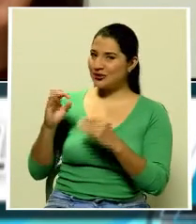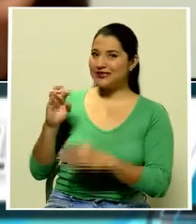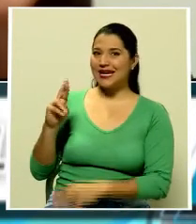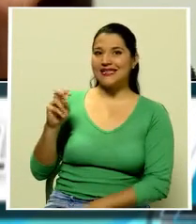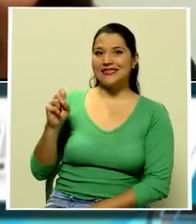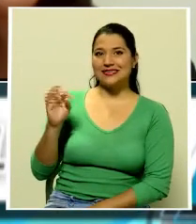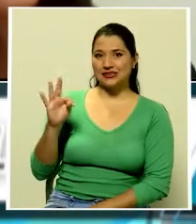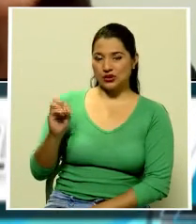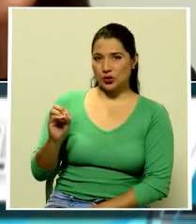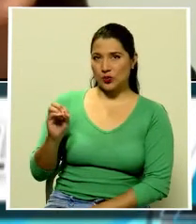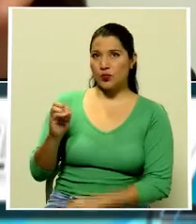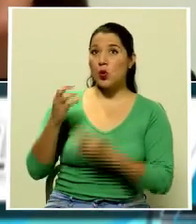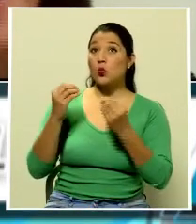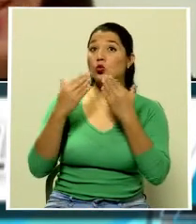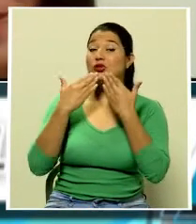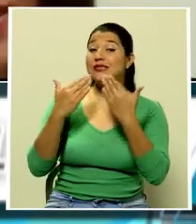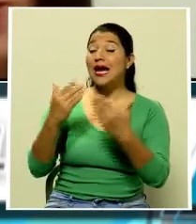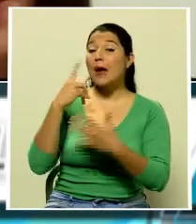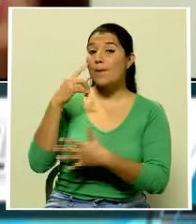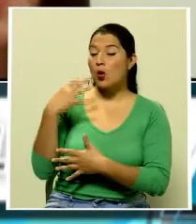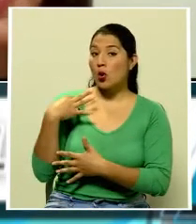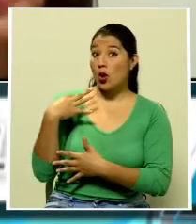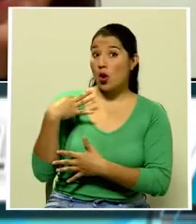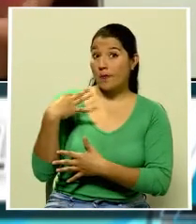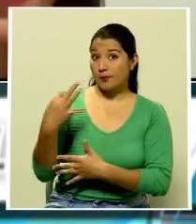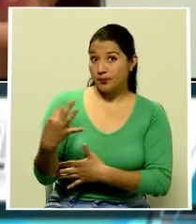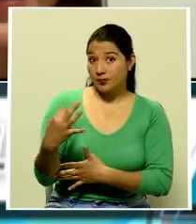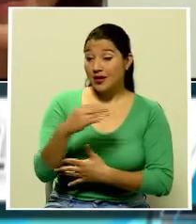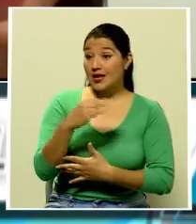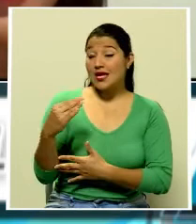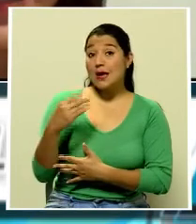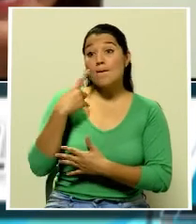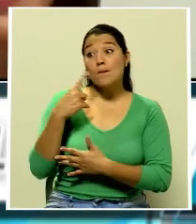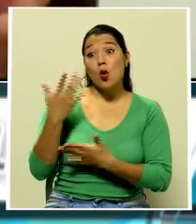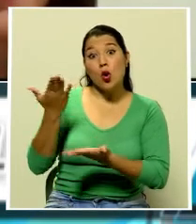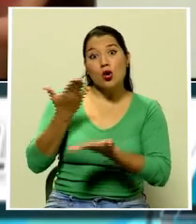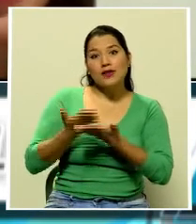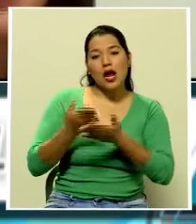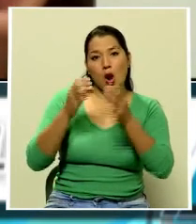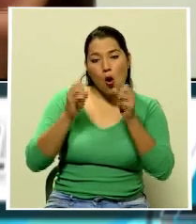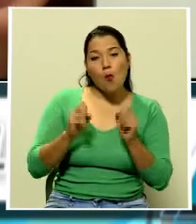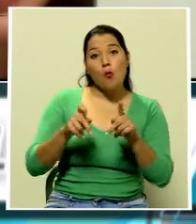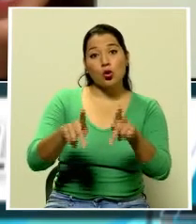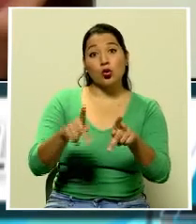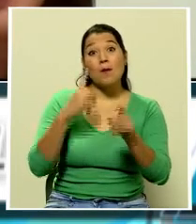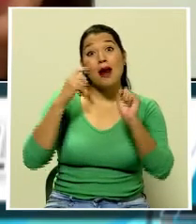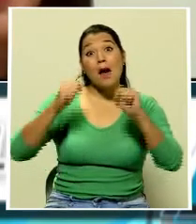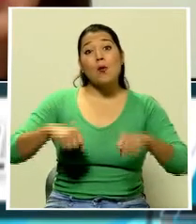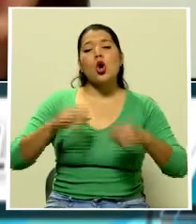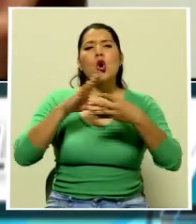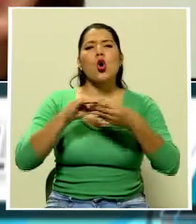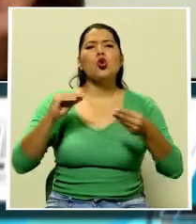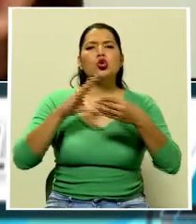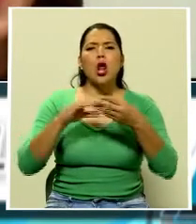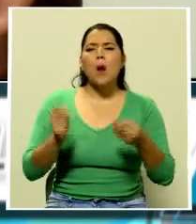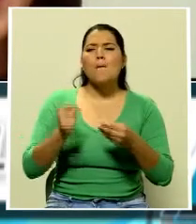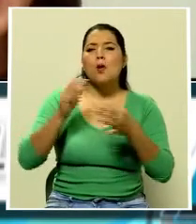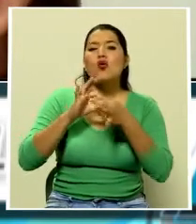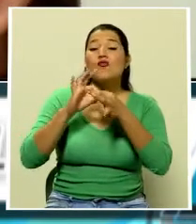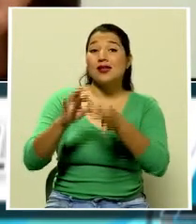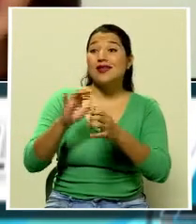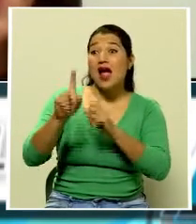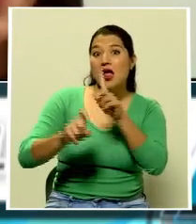Ernesto. Muchísimas gracias por este espacio y pues por la oportunidad que nos dan desde Manpower Group para contarles un poco sobre nuestra encuesta de